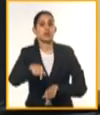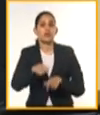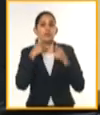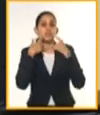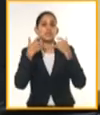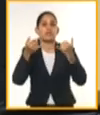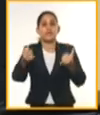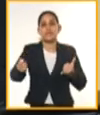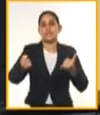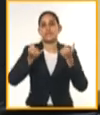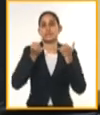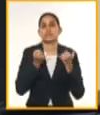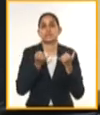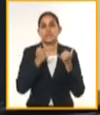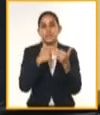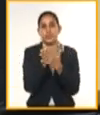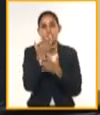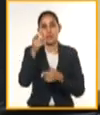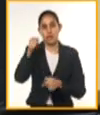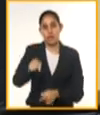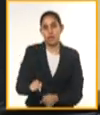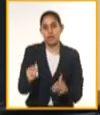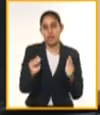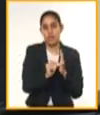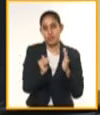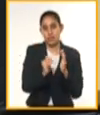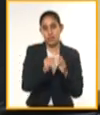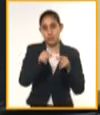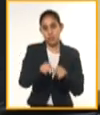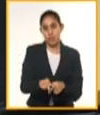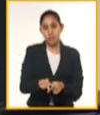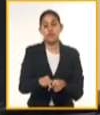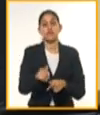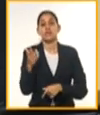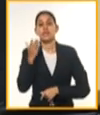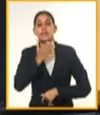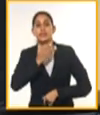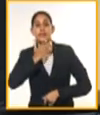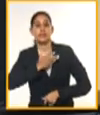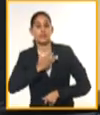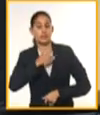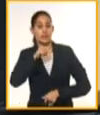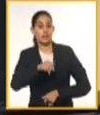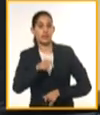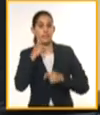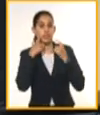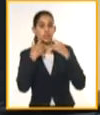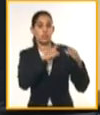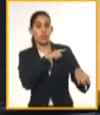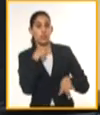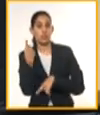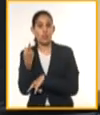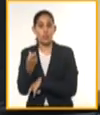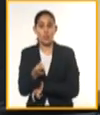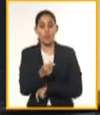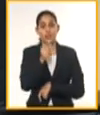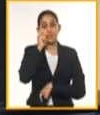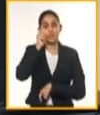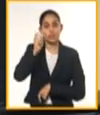noticia de esta tarde estaba dando cuenta de la muerte de Lincoln Díaz Balart, el